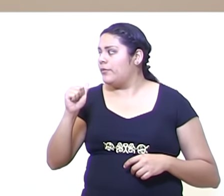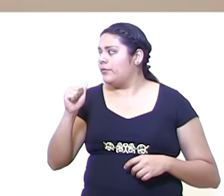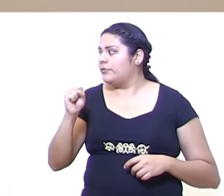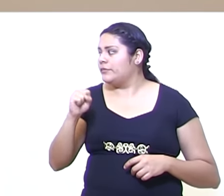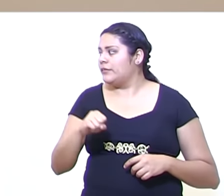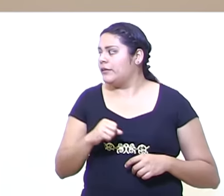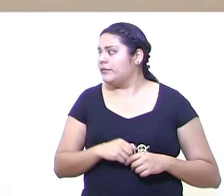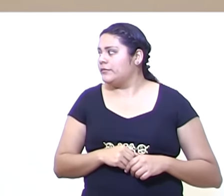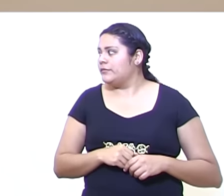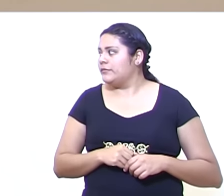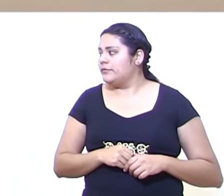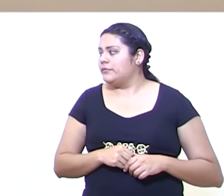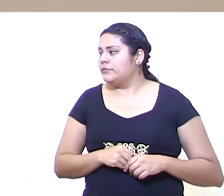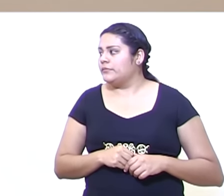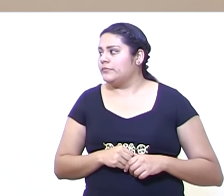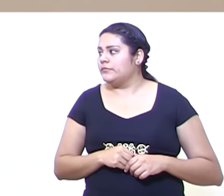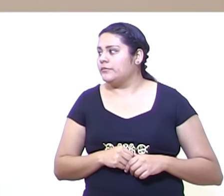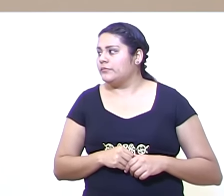Mariposas.